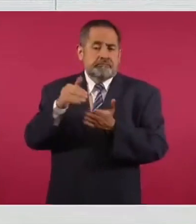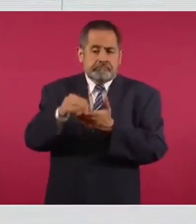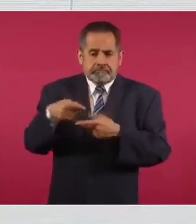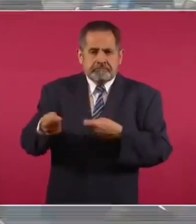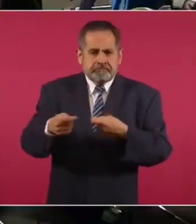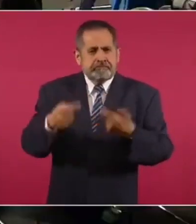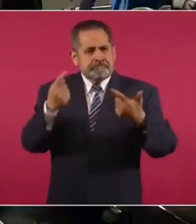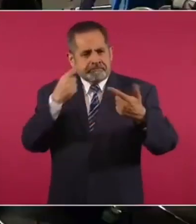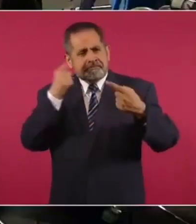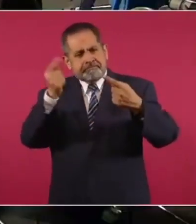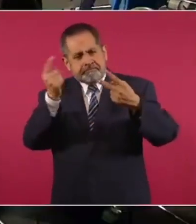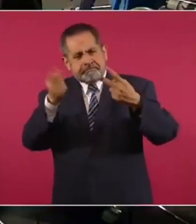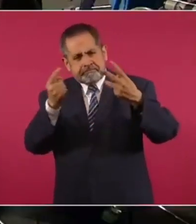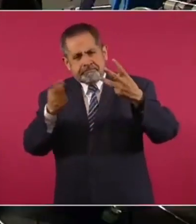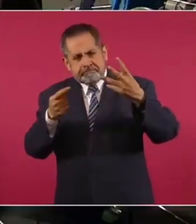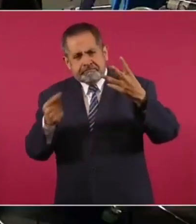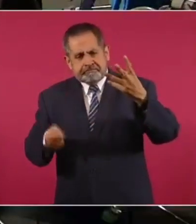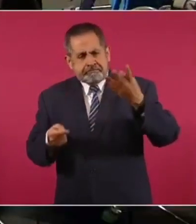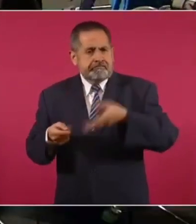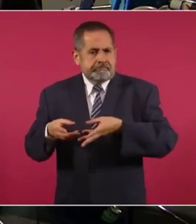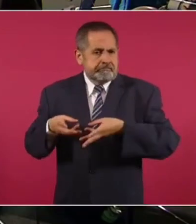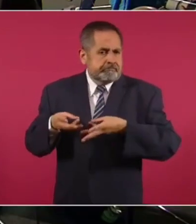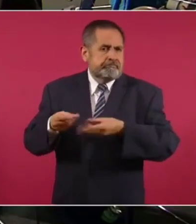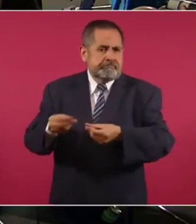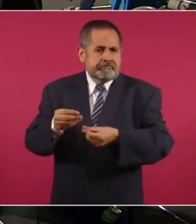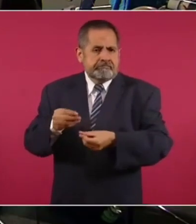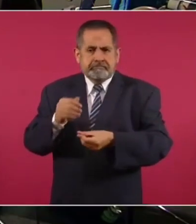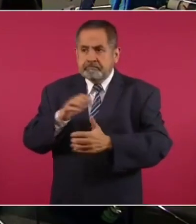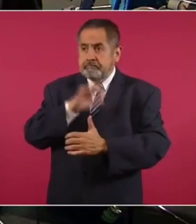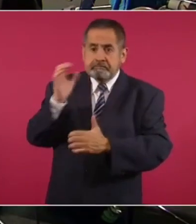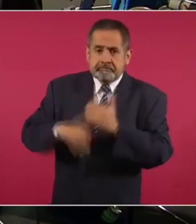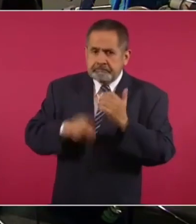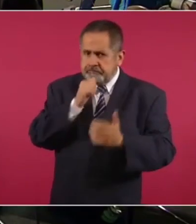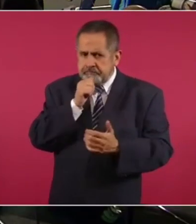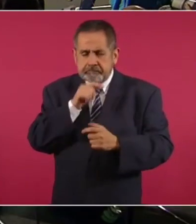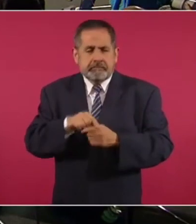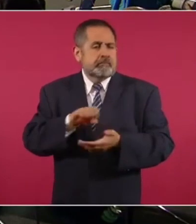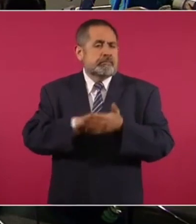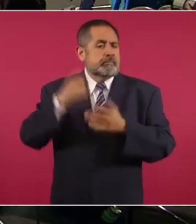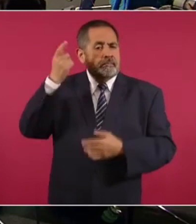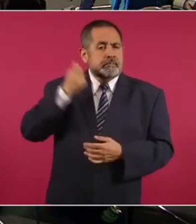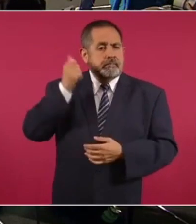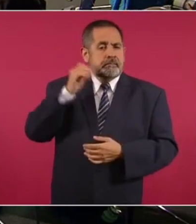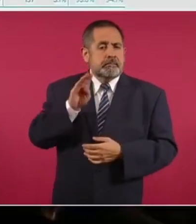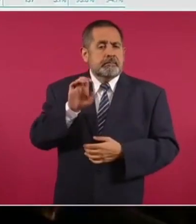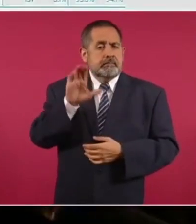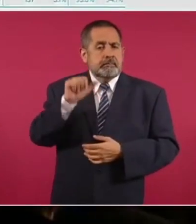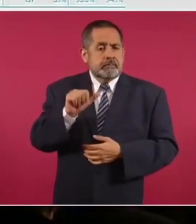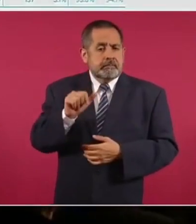Y así, becas, 80,000 millones.